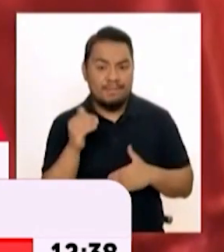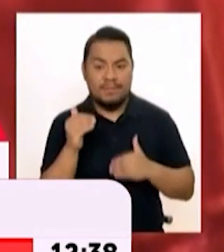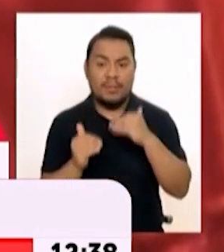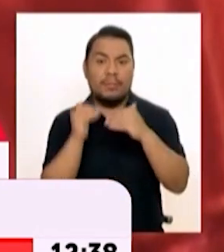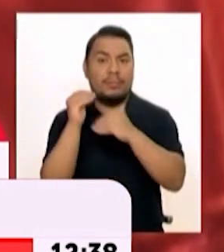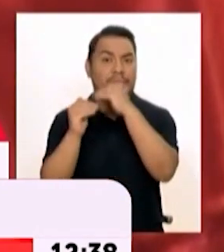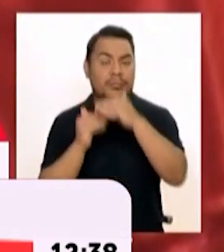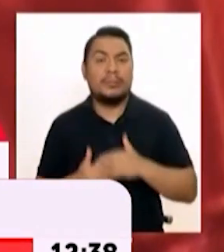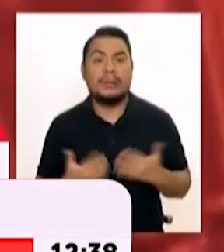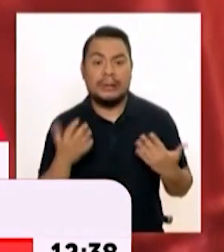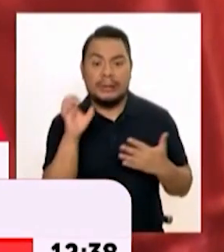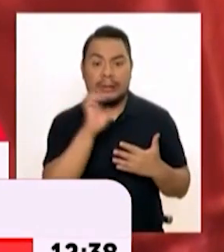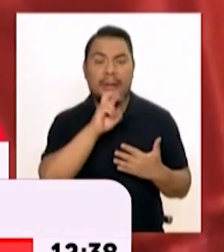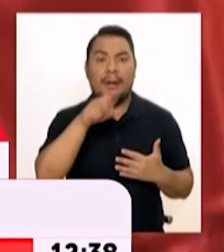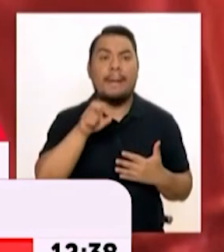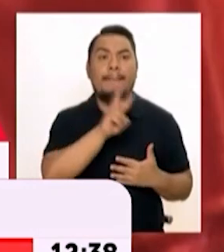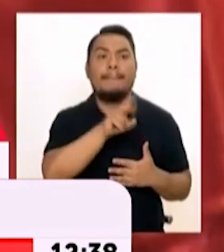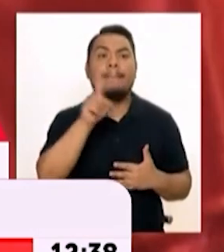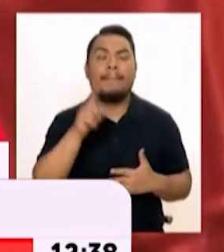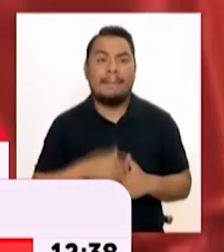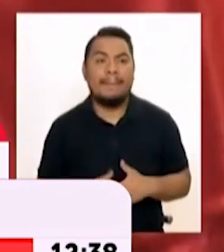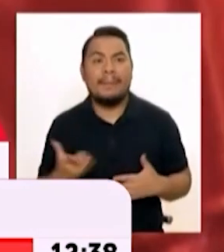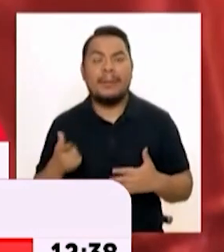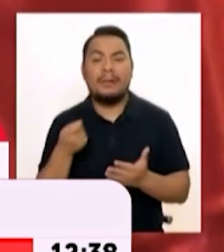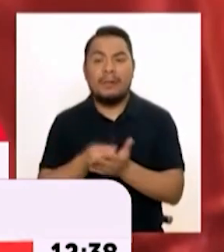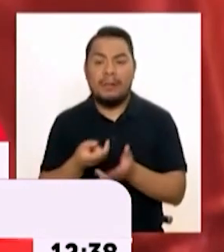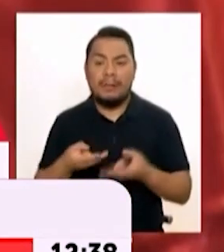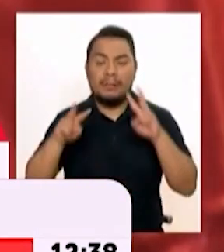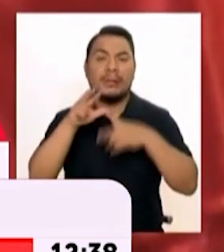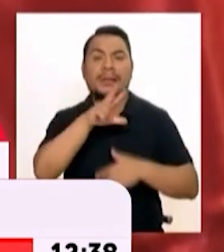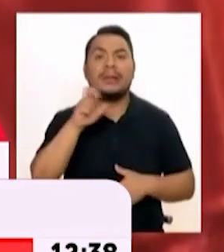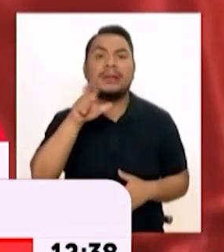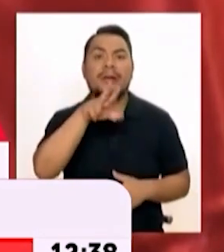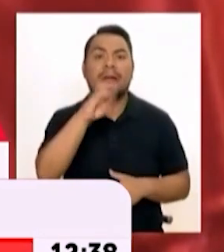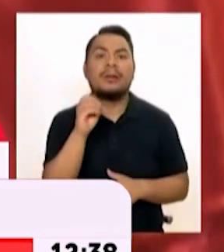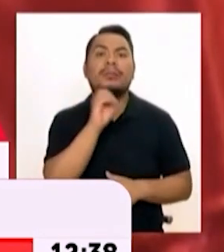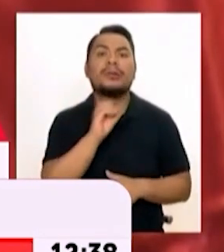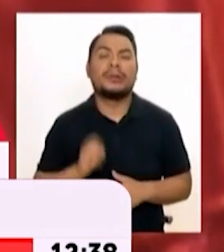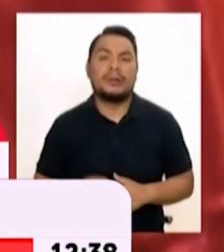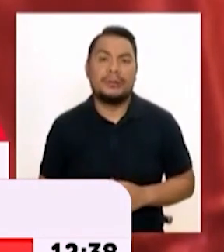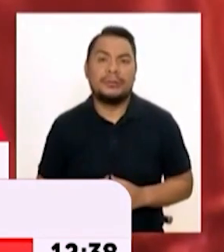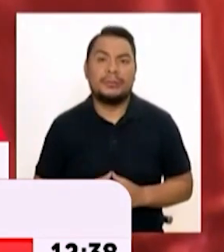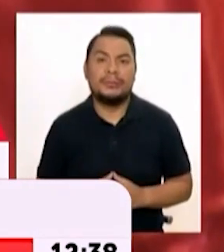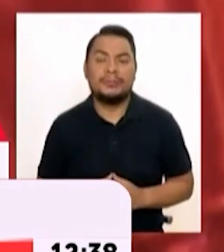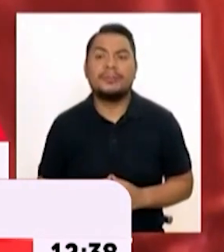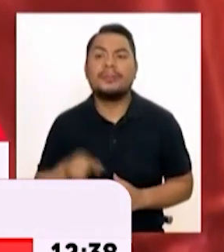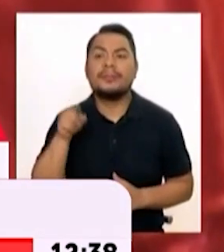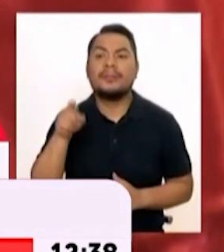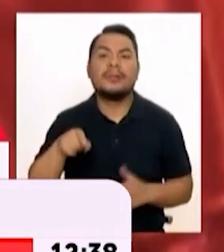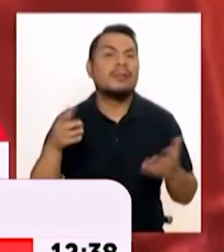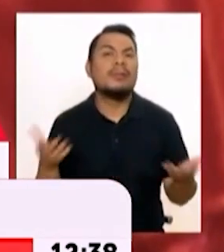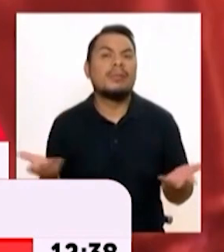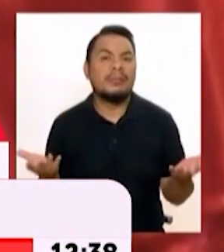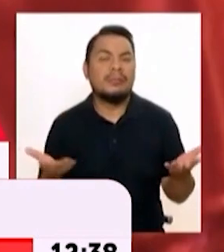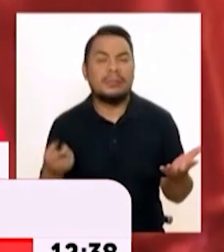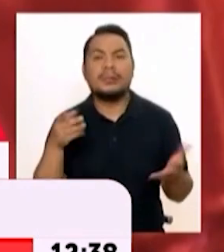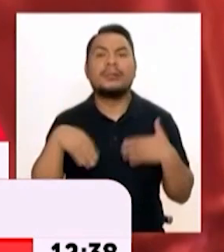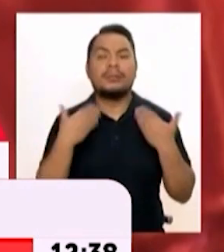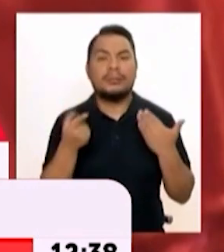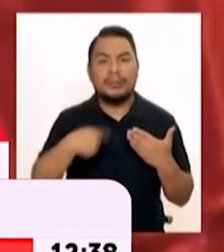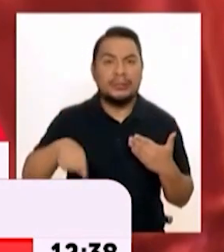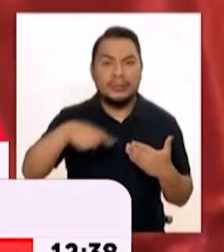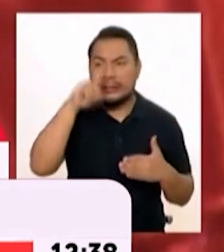las autoridades regionales, los alcaldes y muchos representantes de la sociedad civil organizada, que lo que requiere